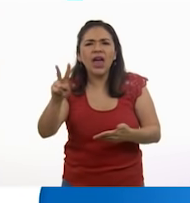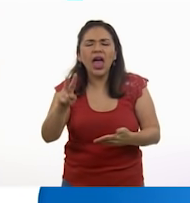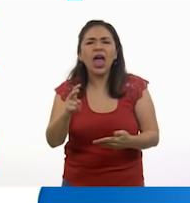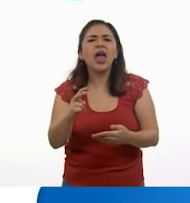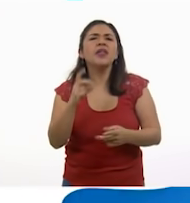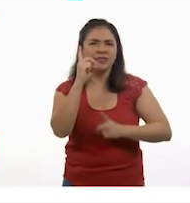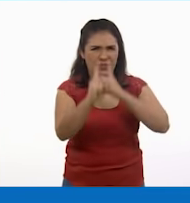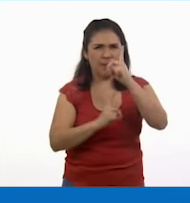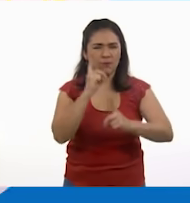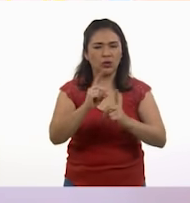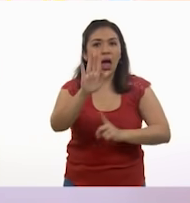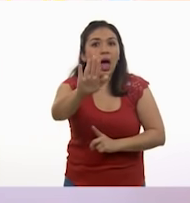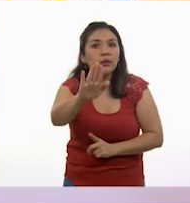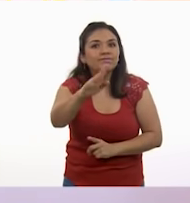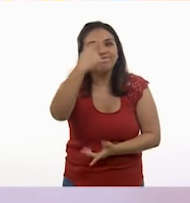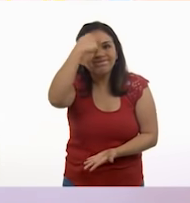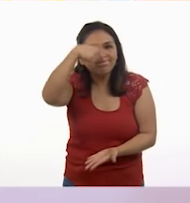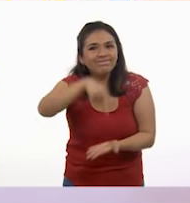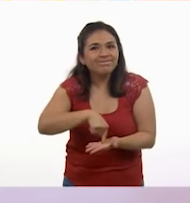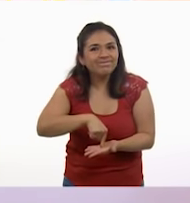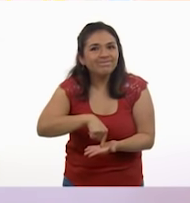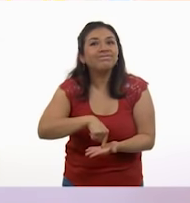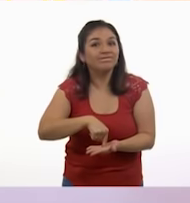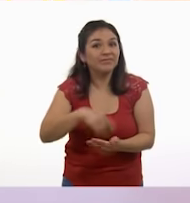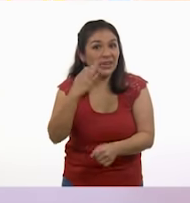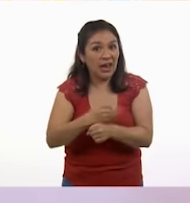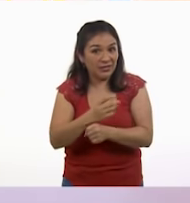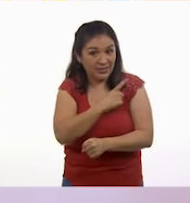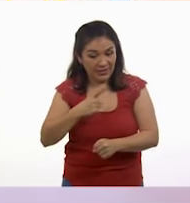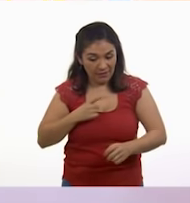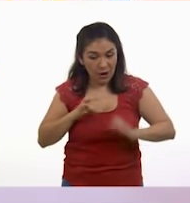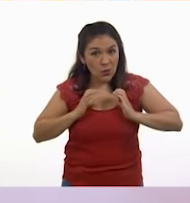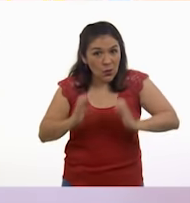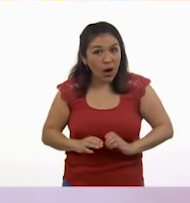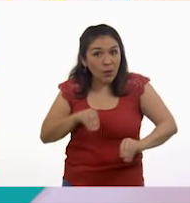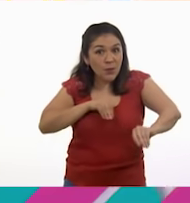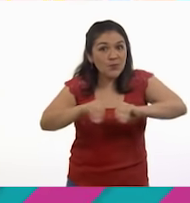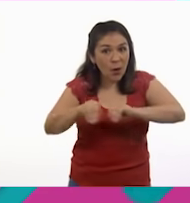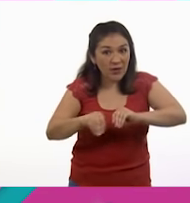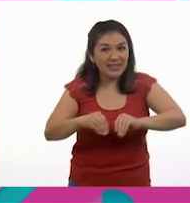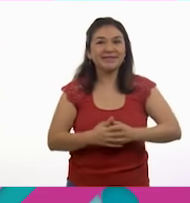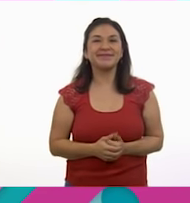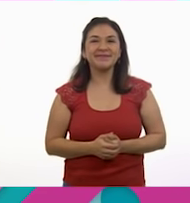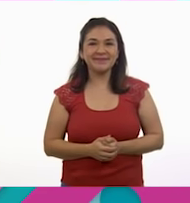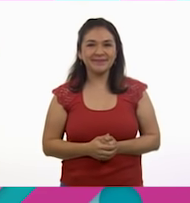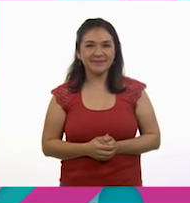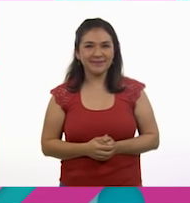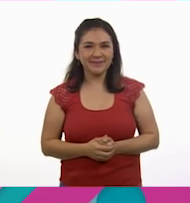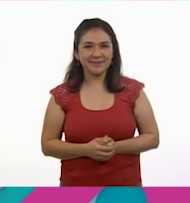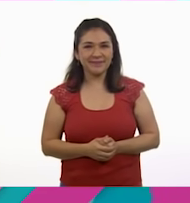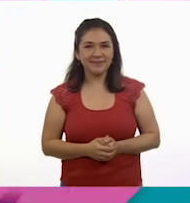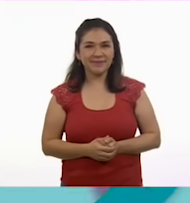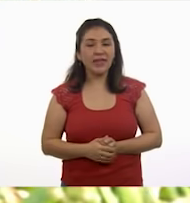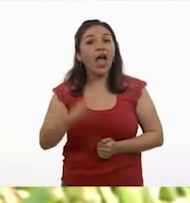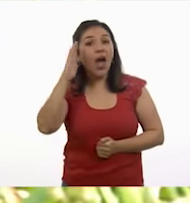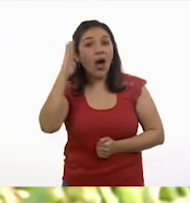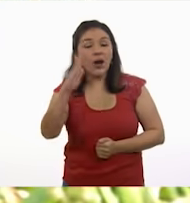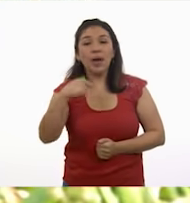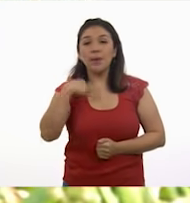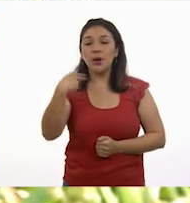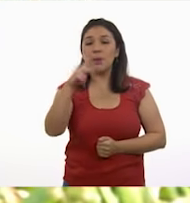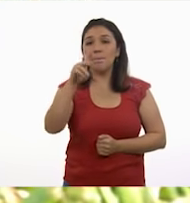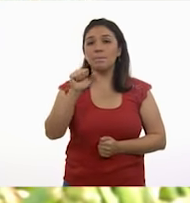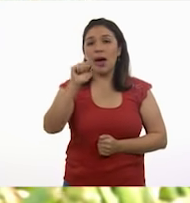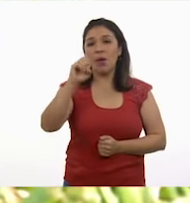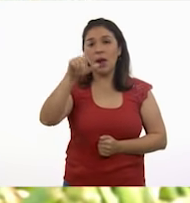física pero qué creés gama vamos a seguirnos moviendo hola qué tal es el power espinoza